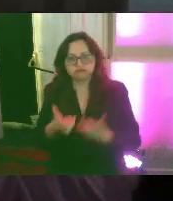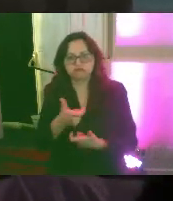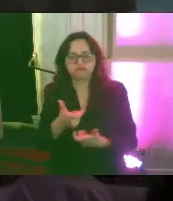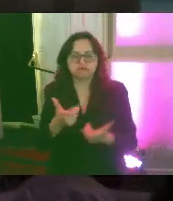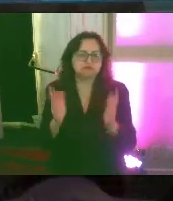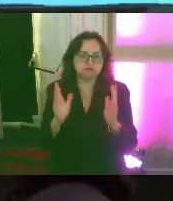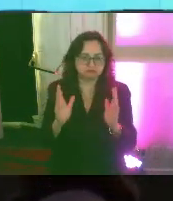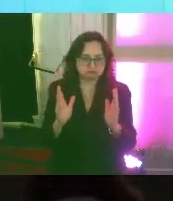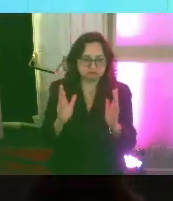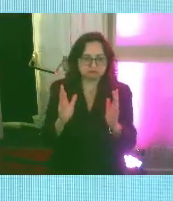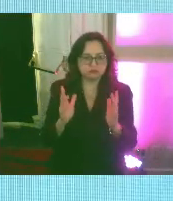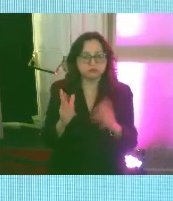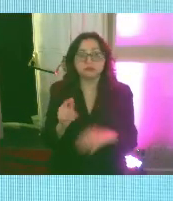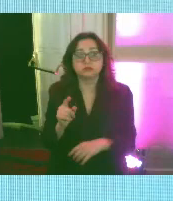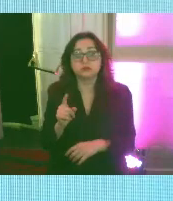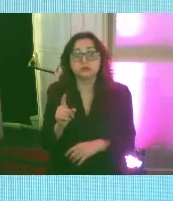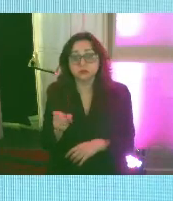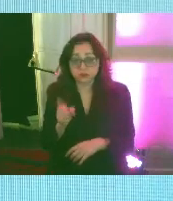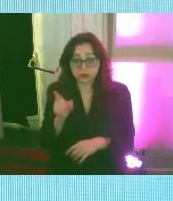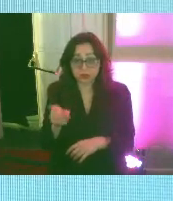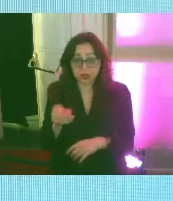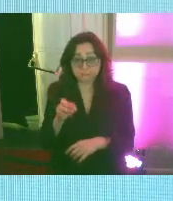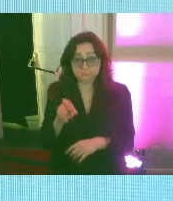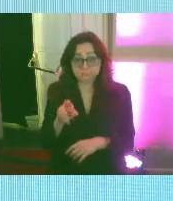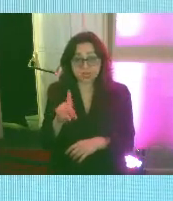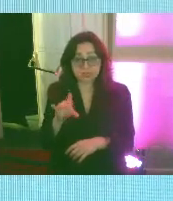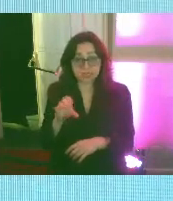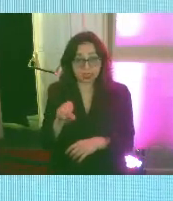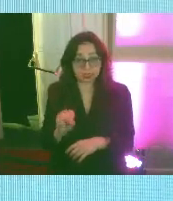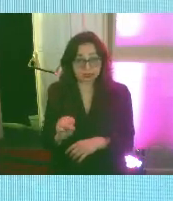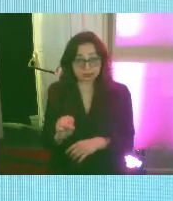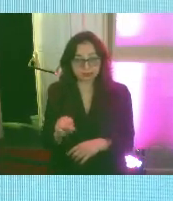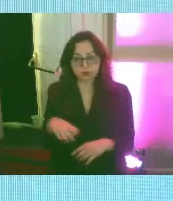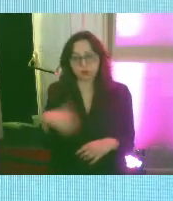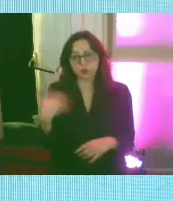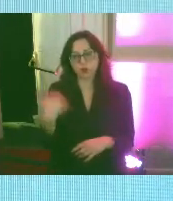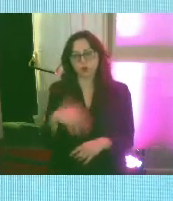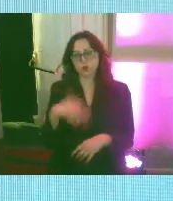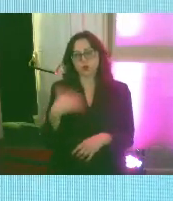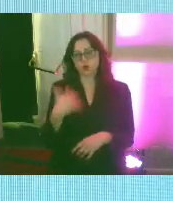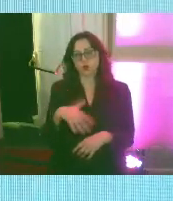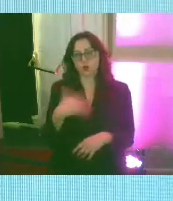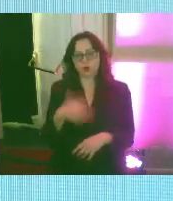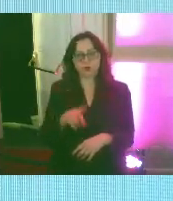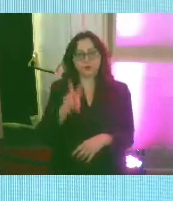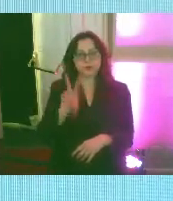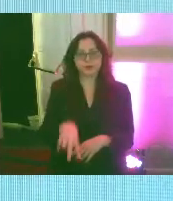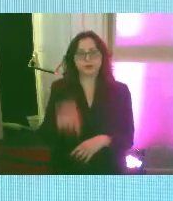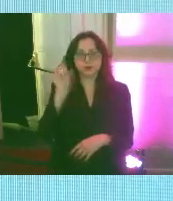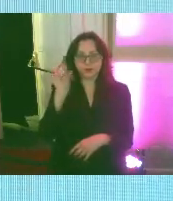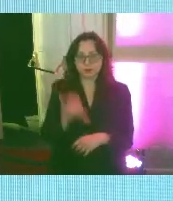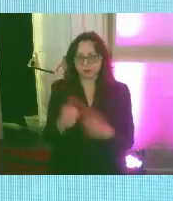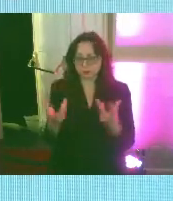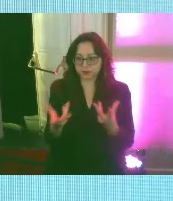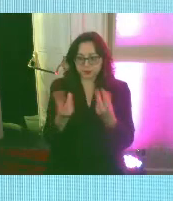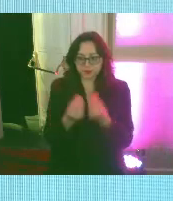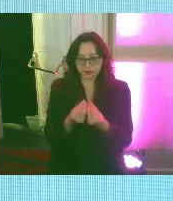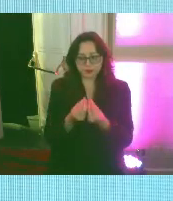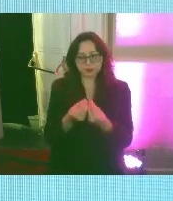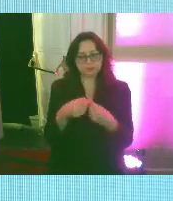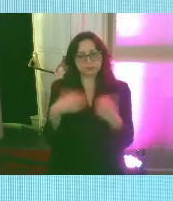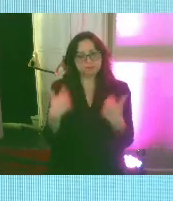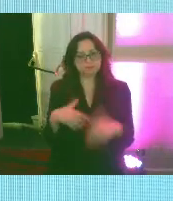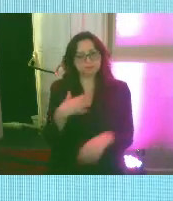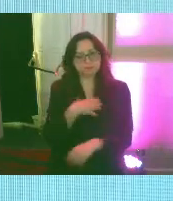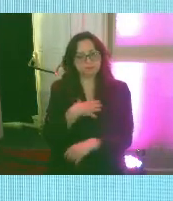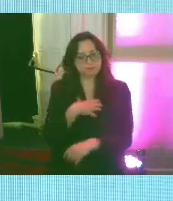Mercedes, la verdad es que es un honor increíble estar sentada aquí contigo. Tú sabes que en México tenemos pues más o menos los mismos